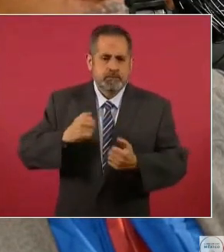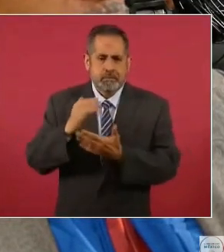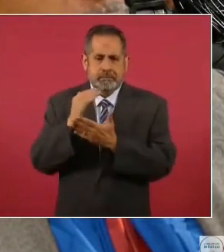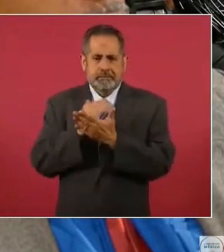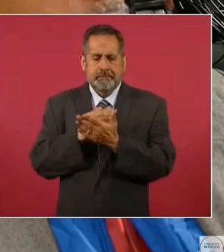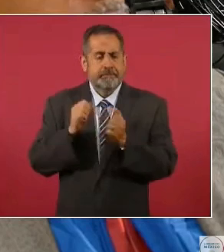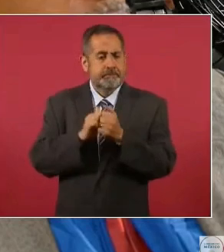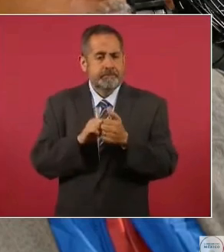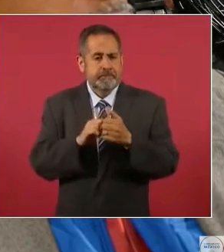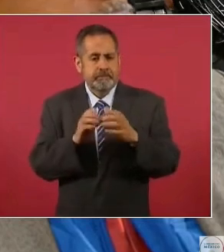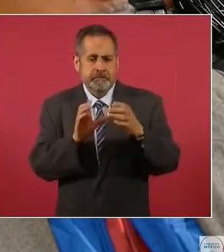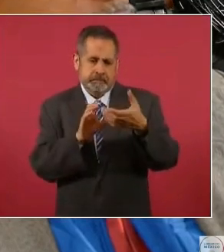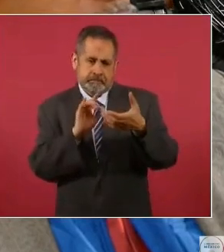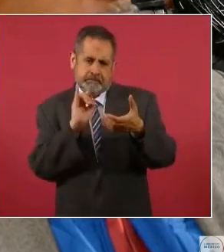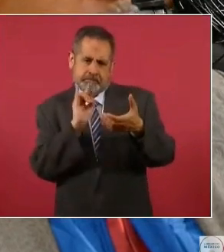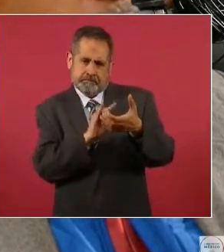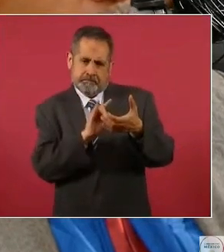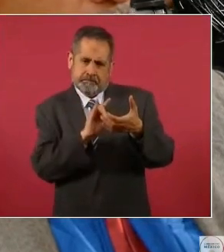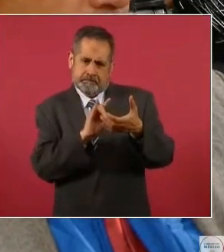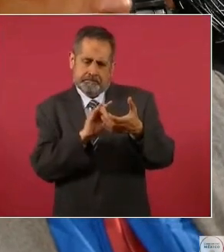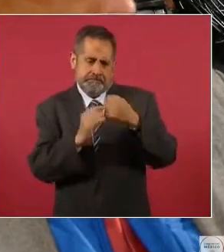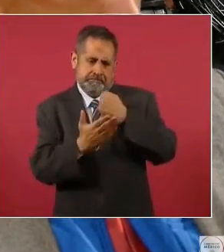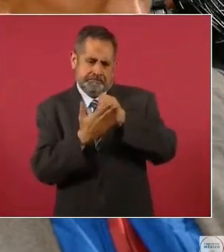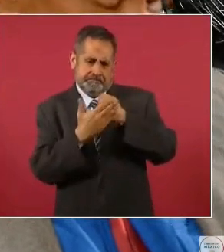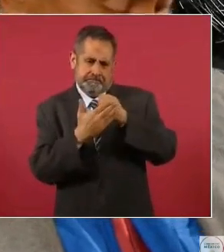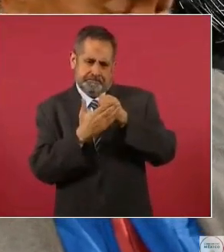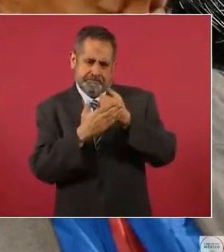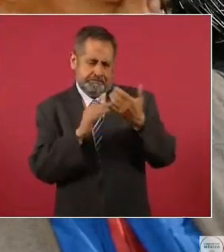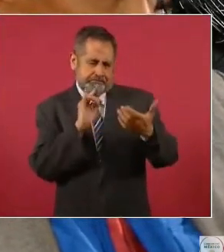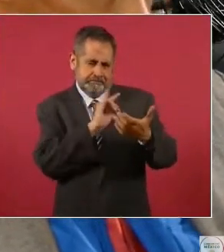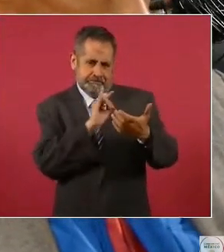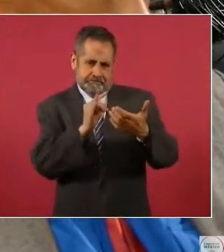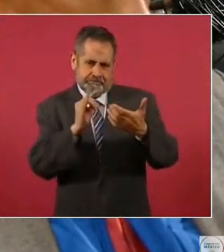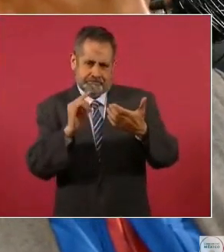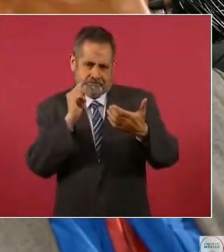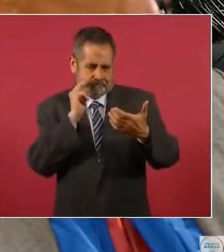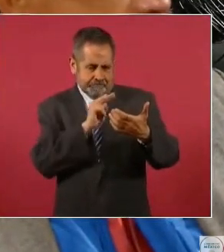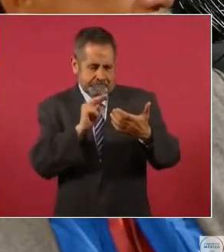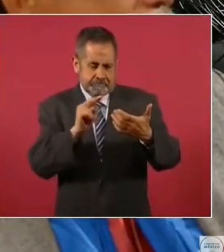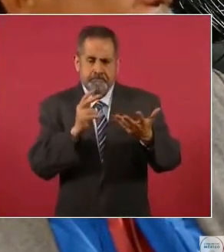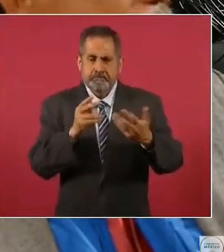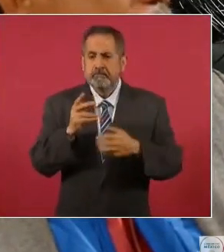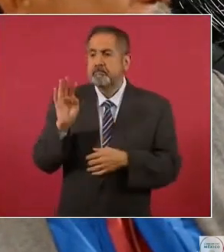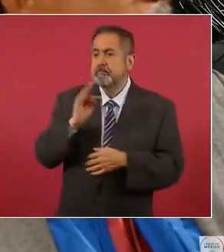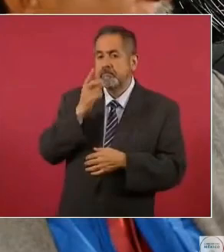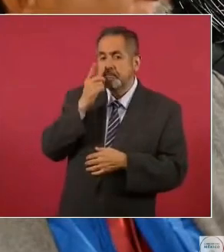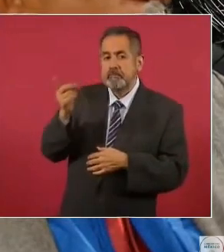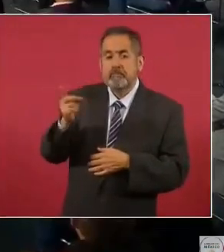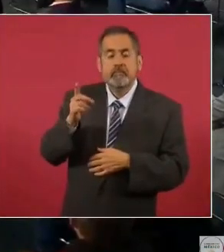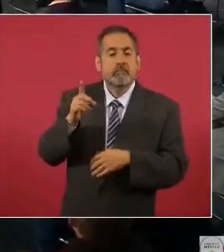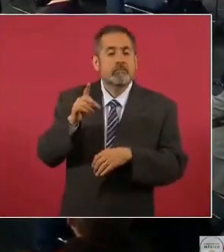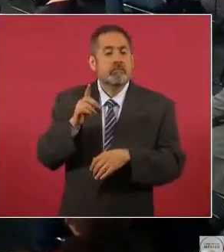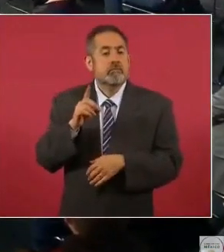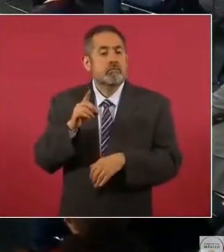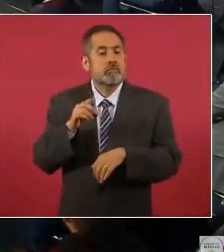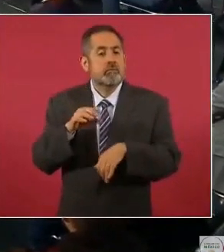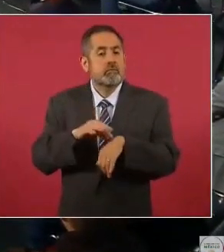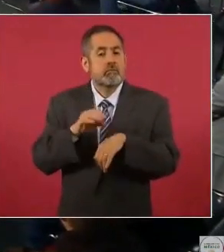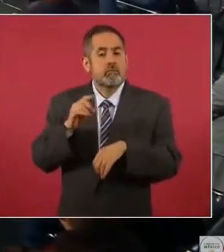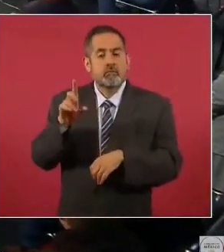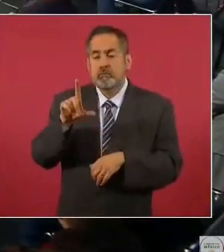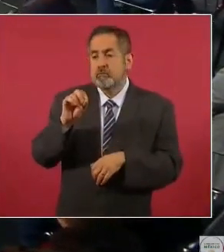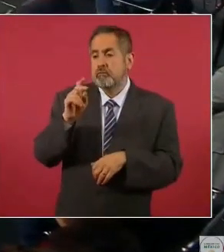del etiquetado frontal, estos sellos de advertencia. Pero también me hacía mención, tal vez el doctor López Ridaura pudiera ayudarnos con